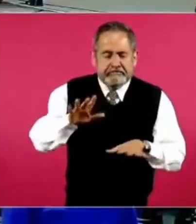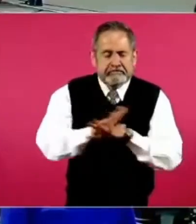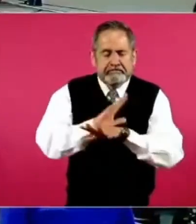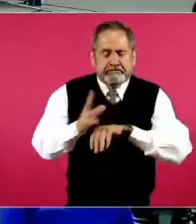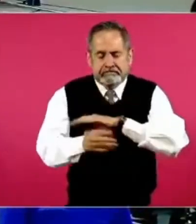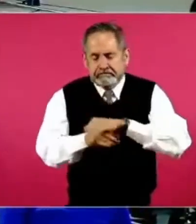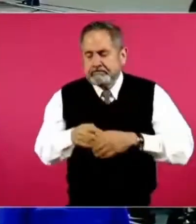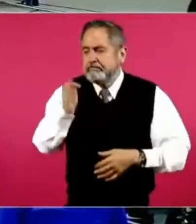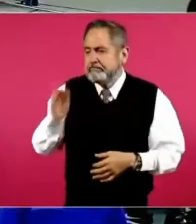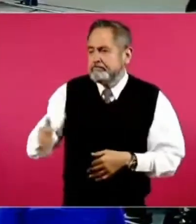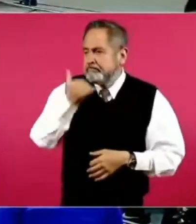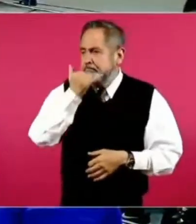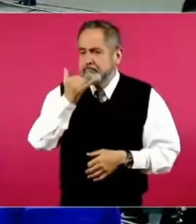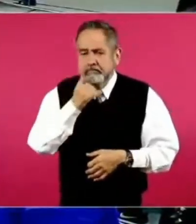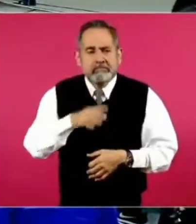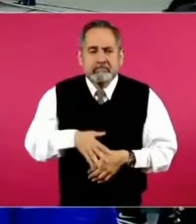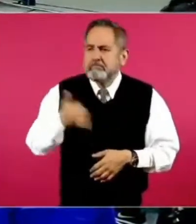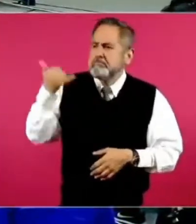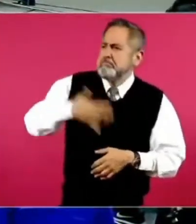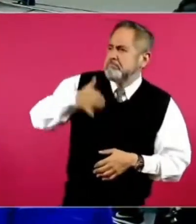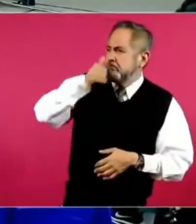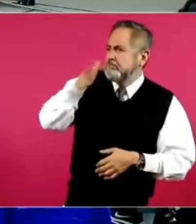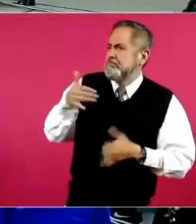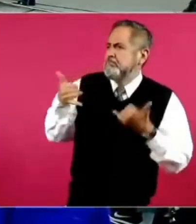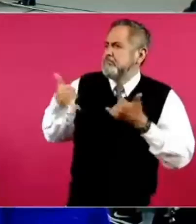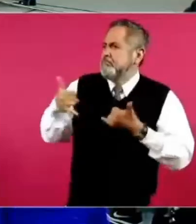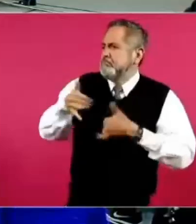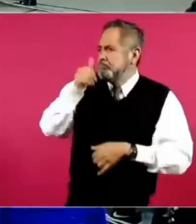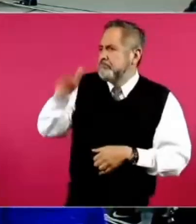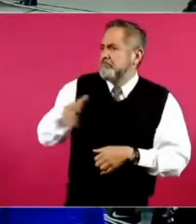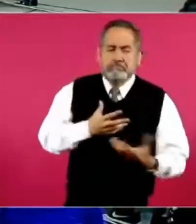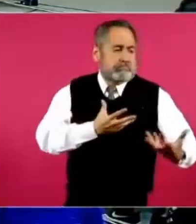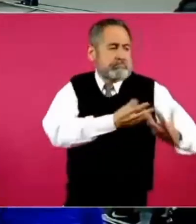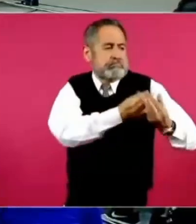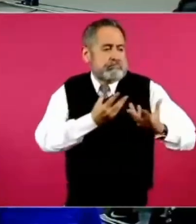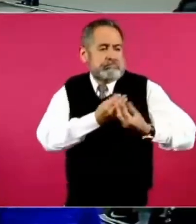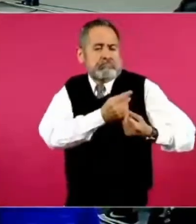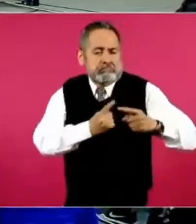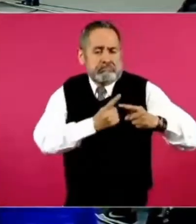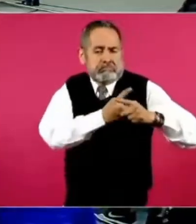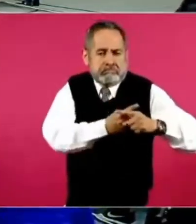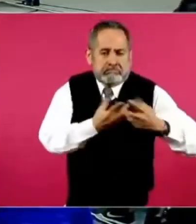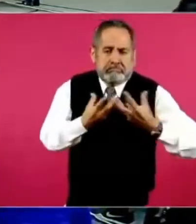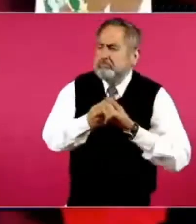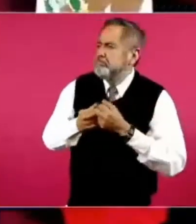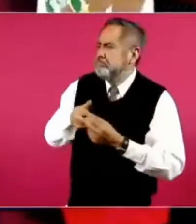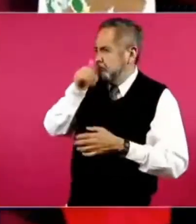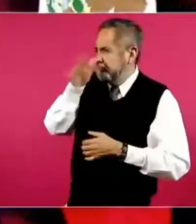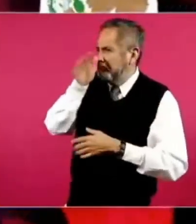se nos enfrentan o se suman.